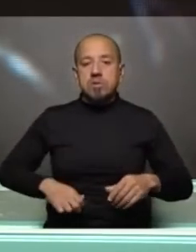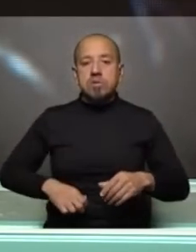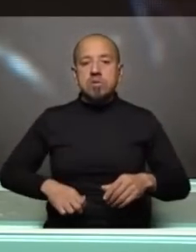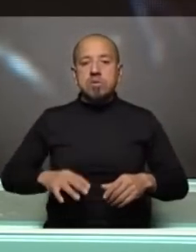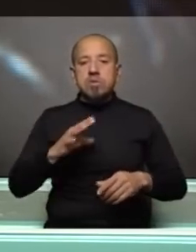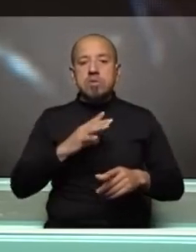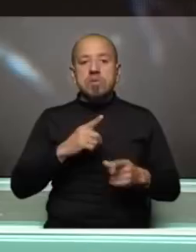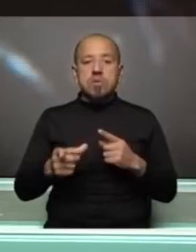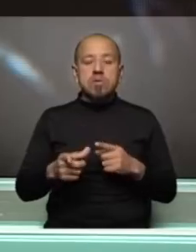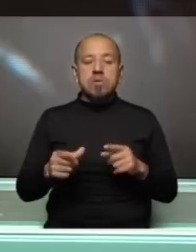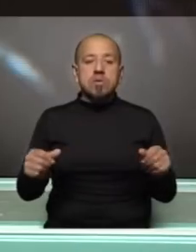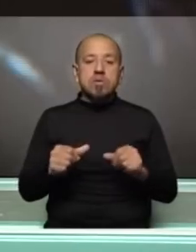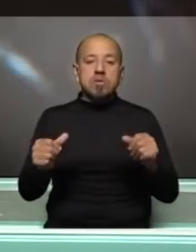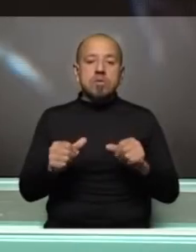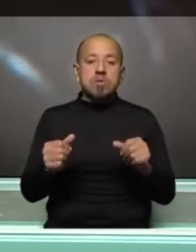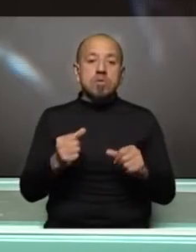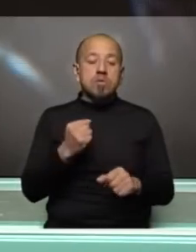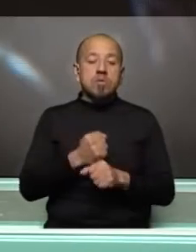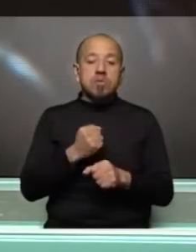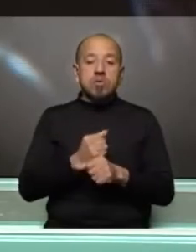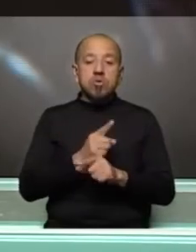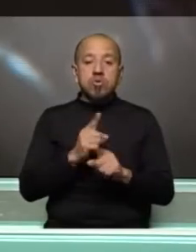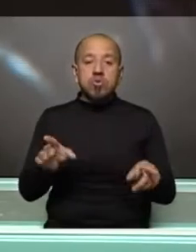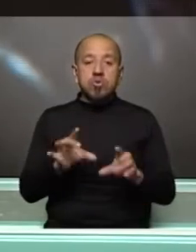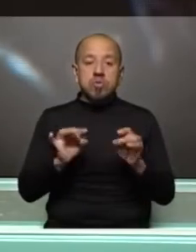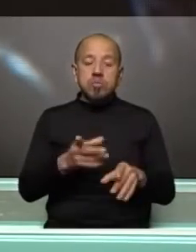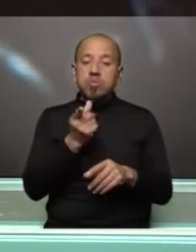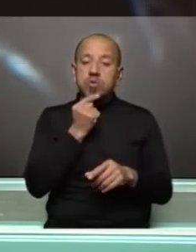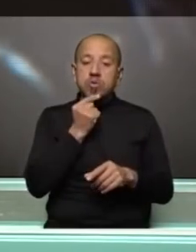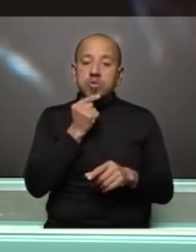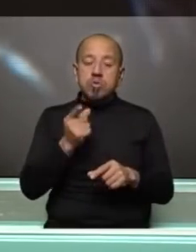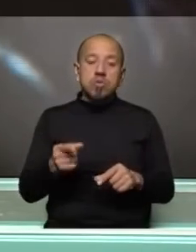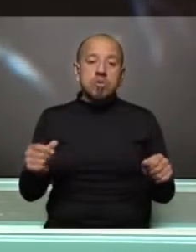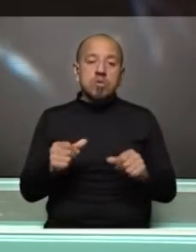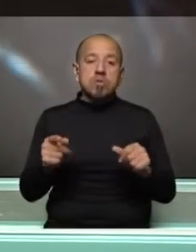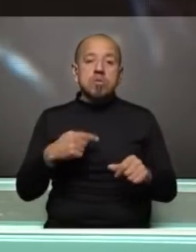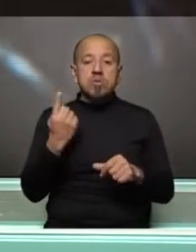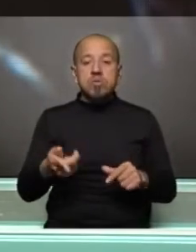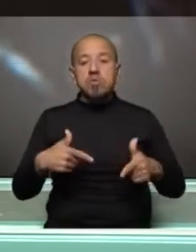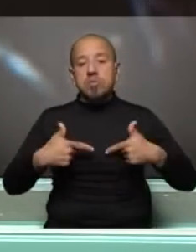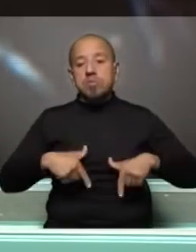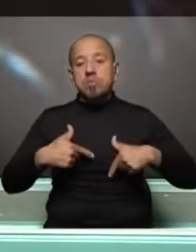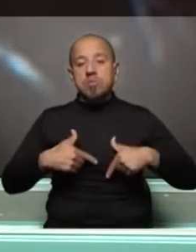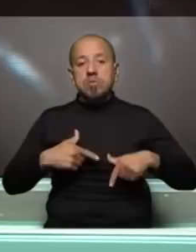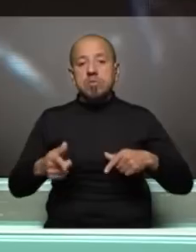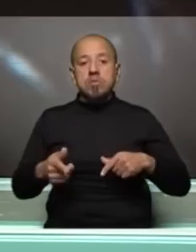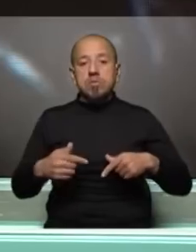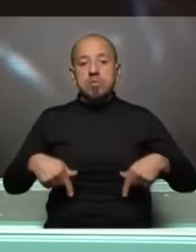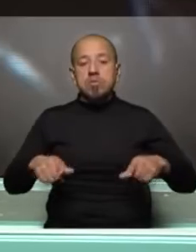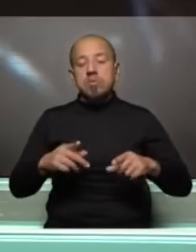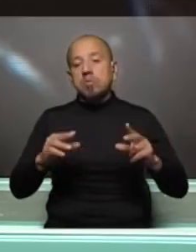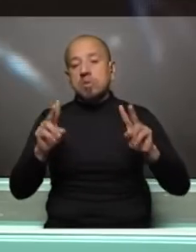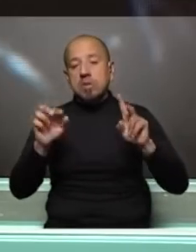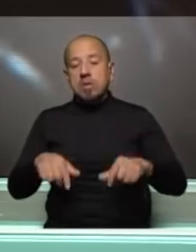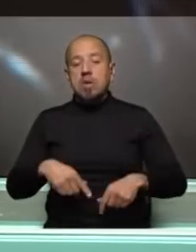encargue hacer un trabajo que no sea solo policial sino que intervengan otros ministerios en un institucional